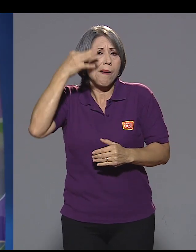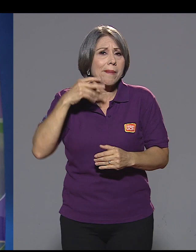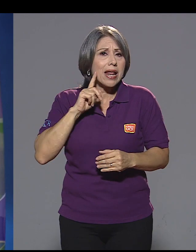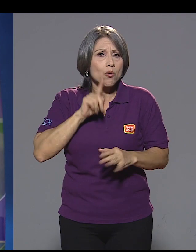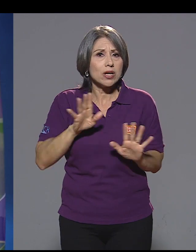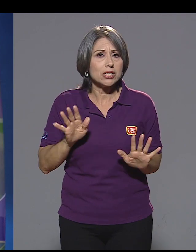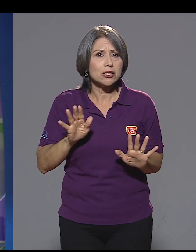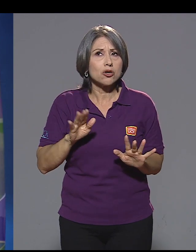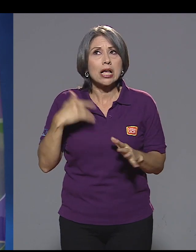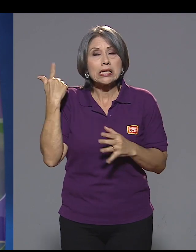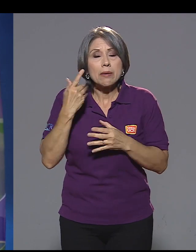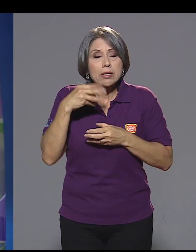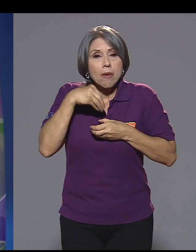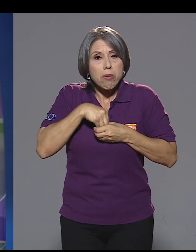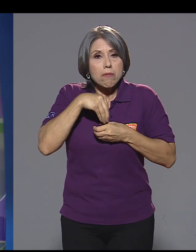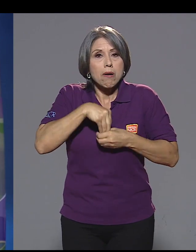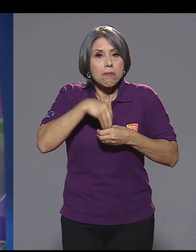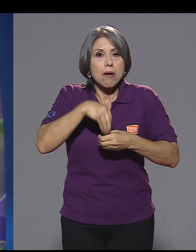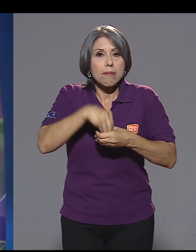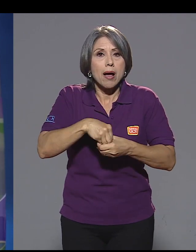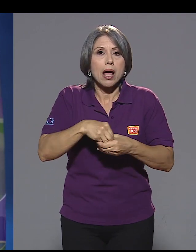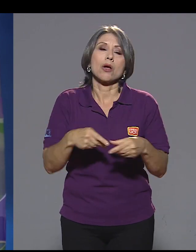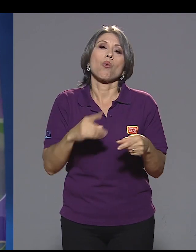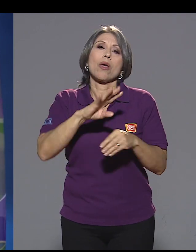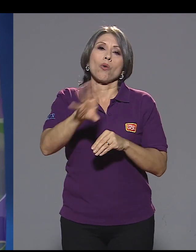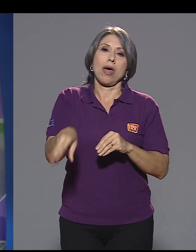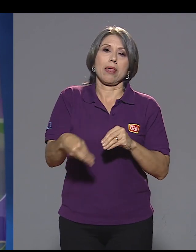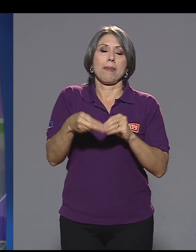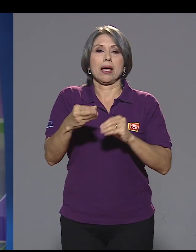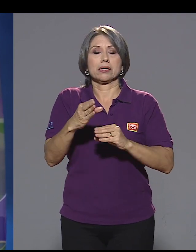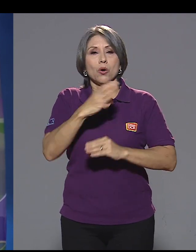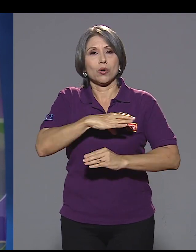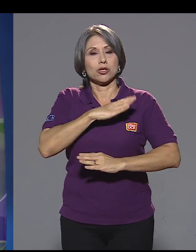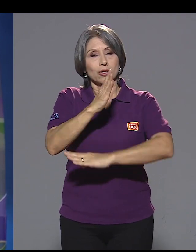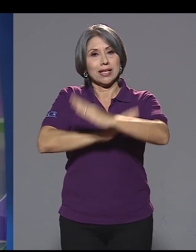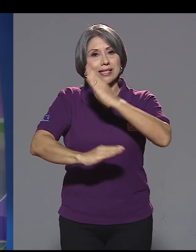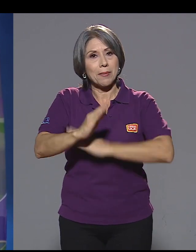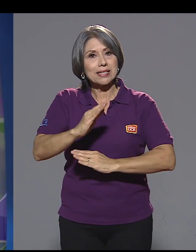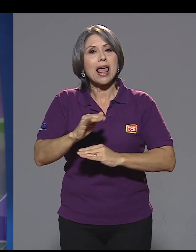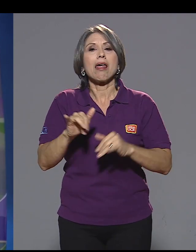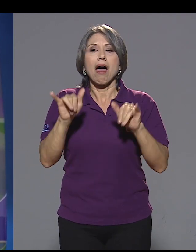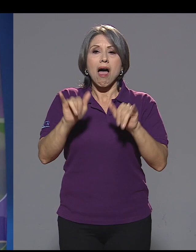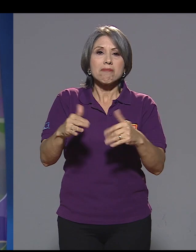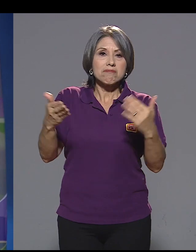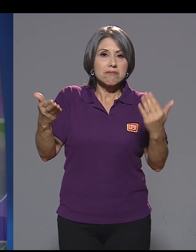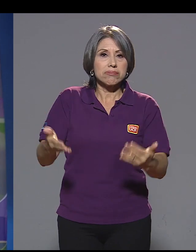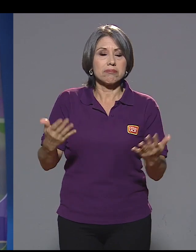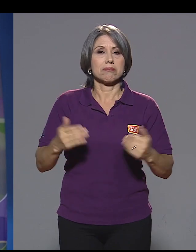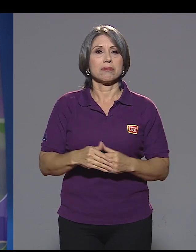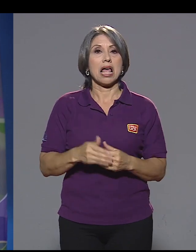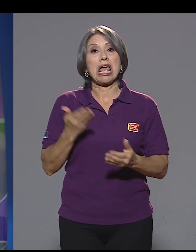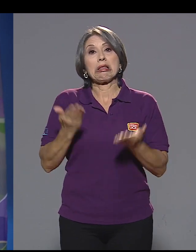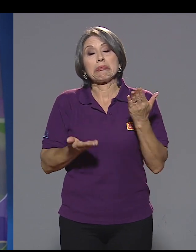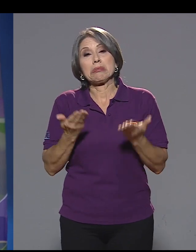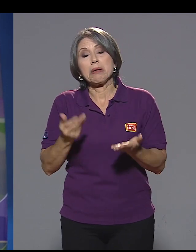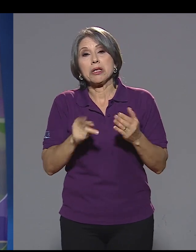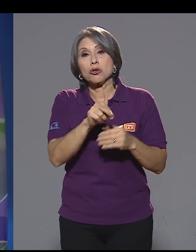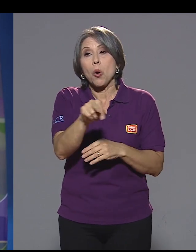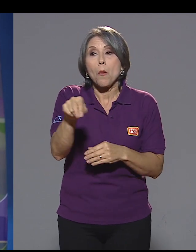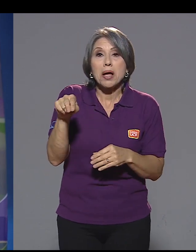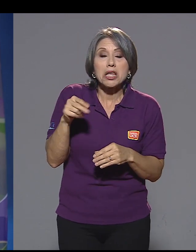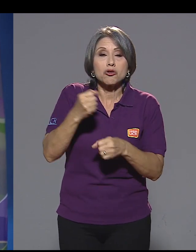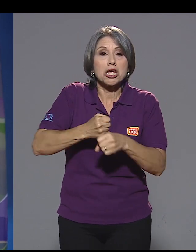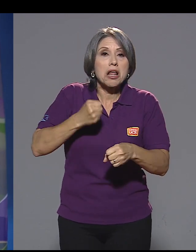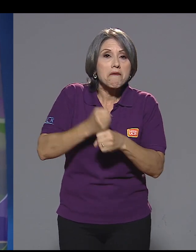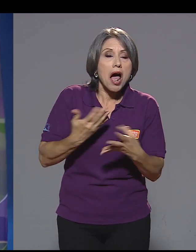andamos cargando y que cuando además se tiene una condición de discapacidad, pues ahí van a estar presentes entre los compañeros de trabajo,